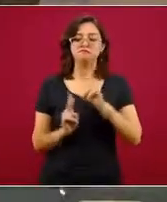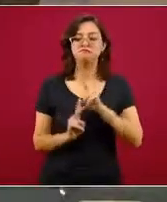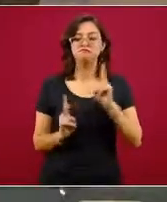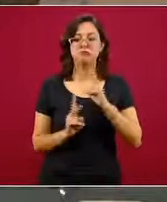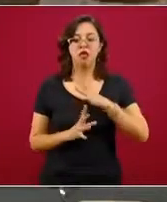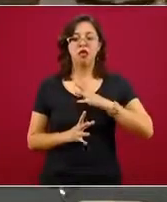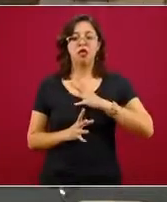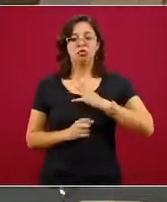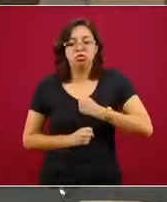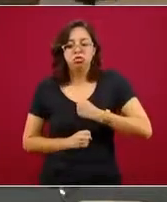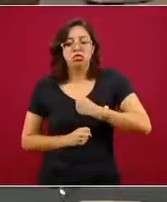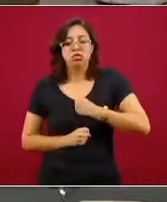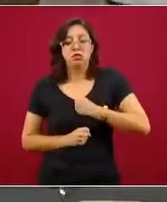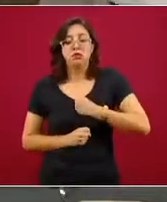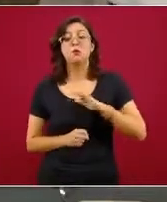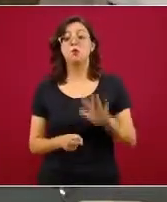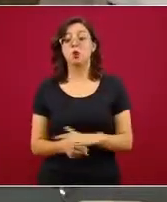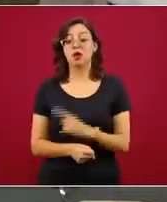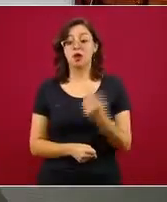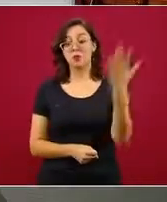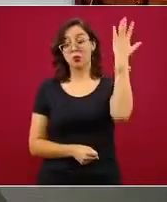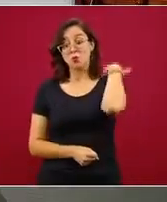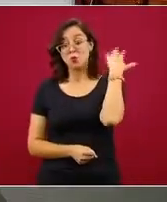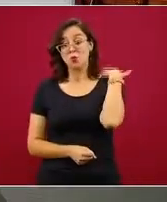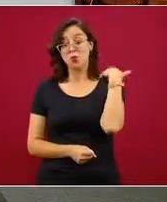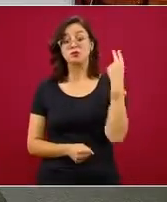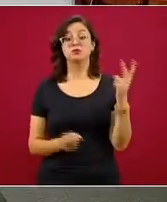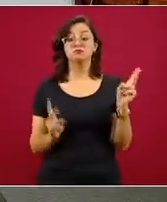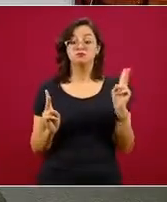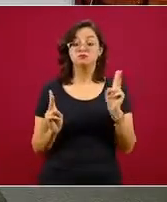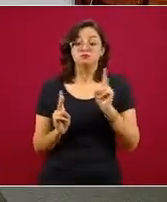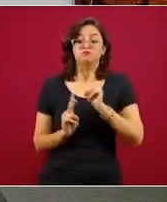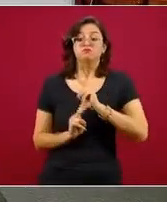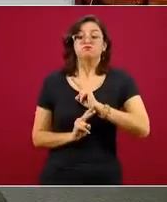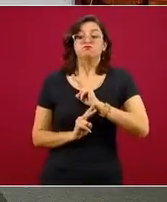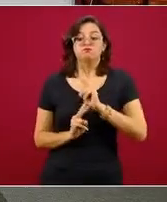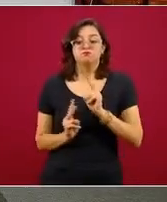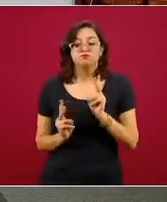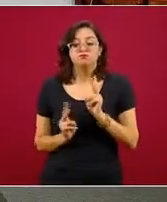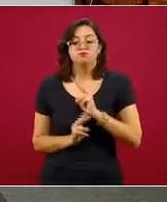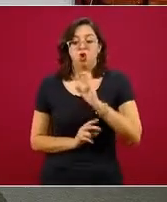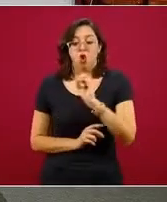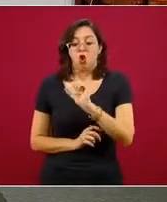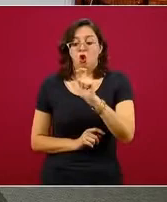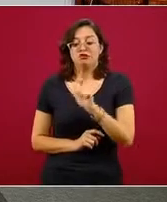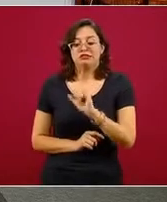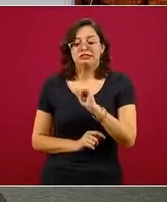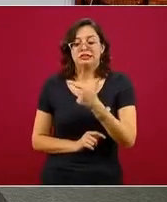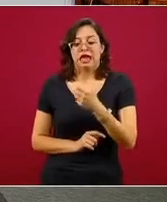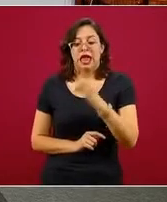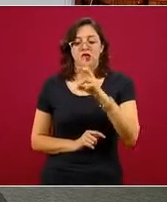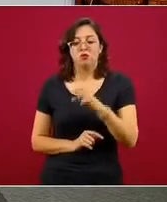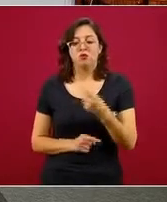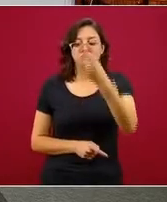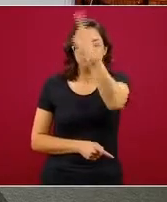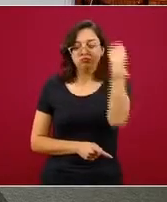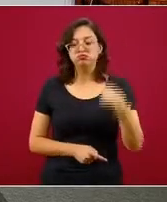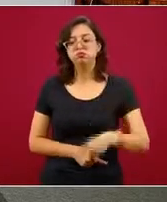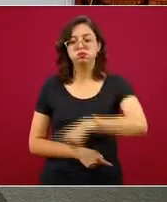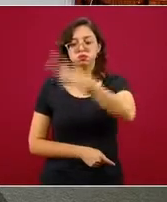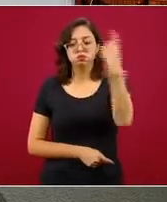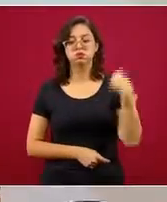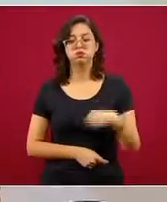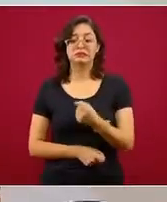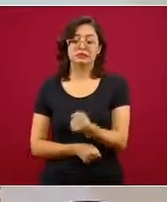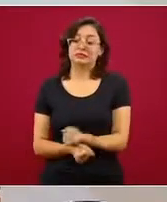es introducir oxígeno a través del aire, a partir del aire que entra a los pulmones, y transferirlo a la sangre, y el oxígeno en la